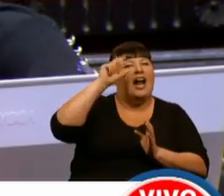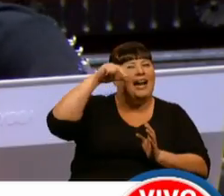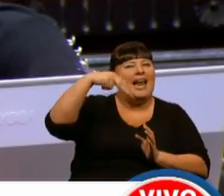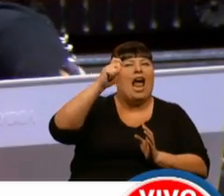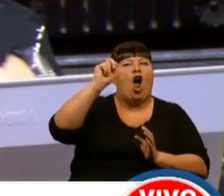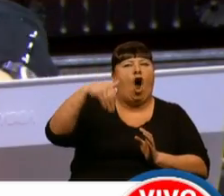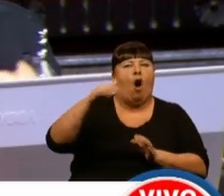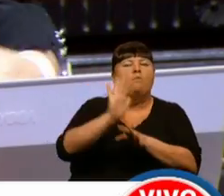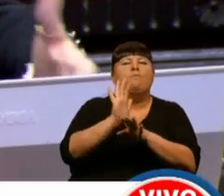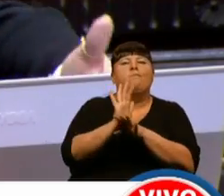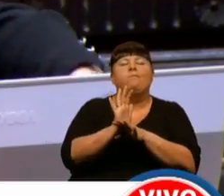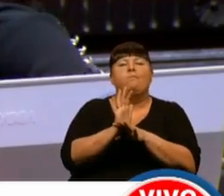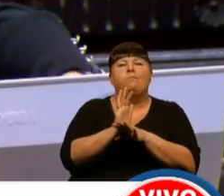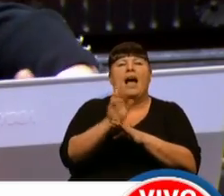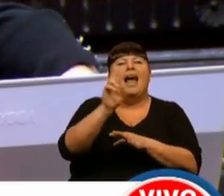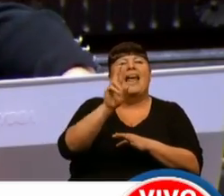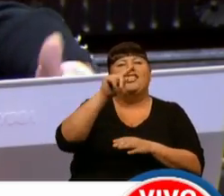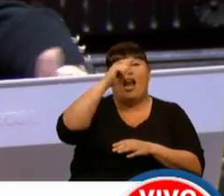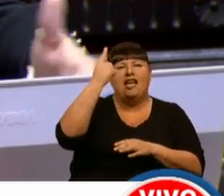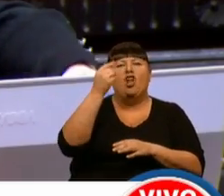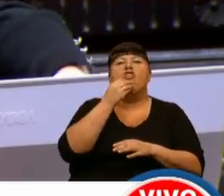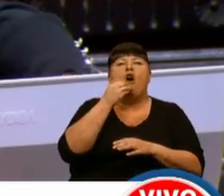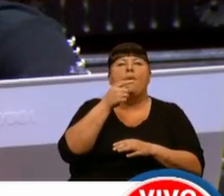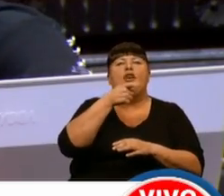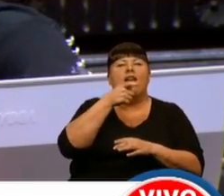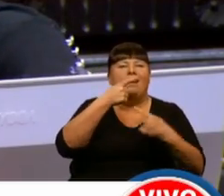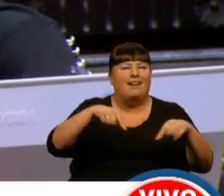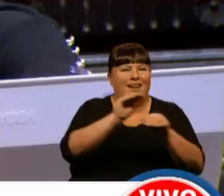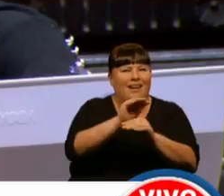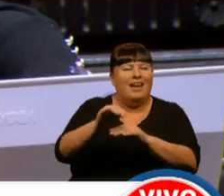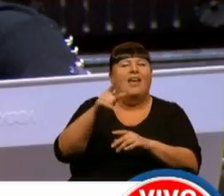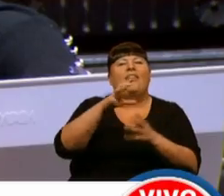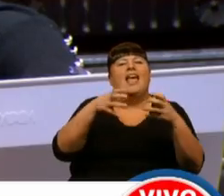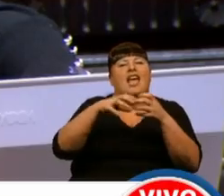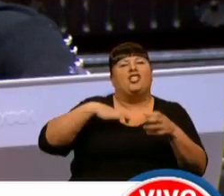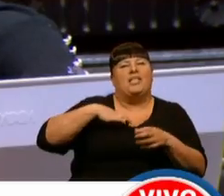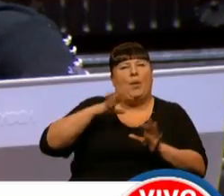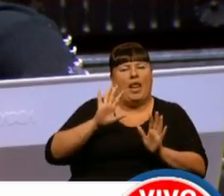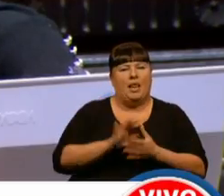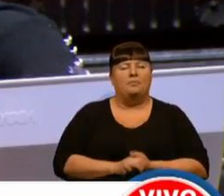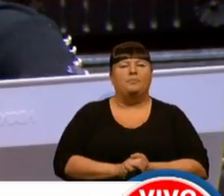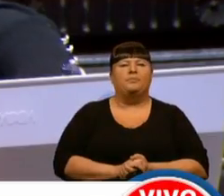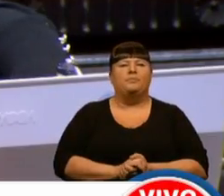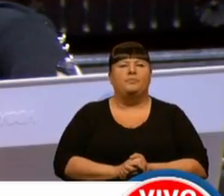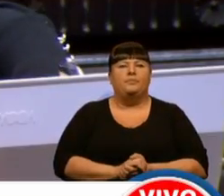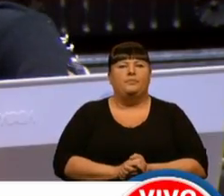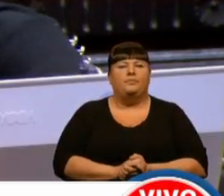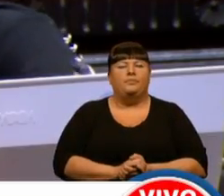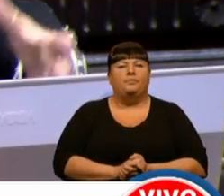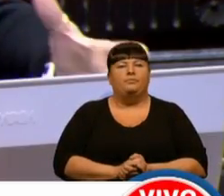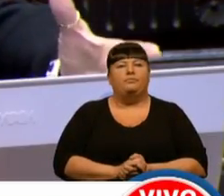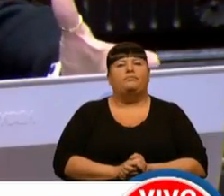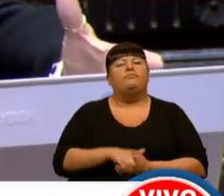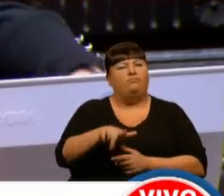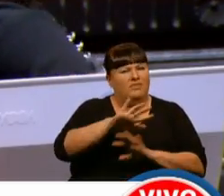o sea del registro nacional de comedores merenderos comunitarios de la organización de la sociedad civil esto